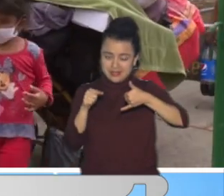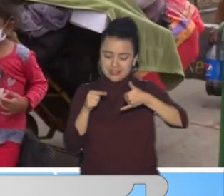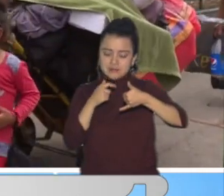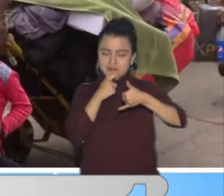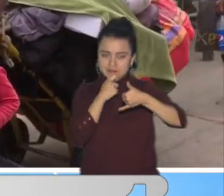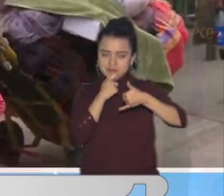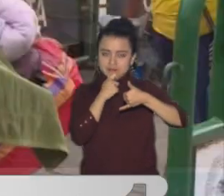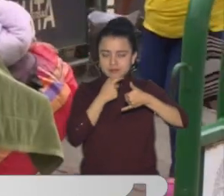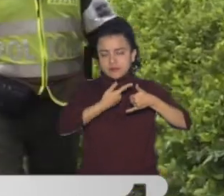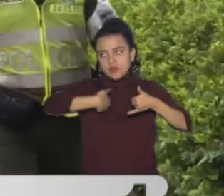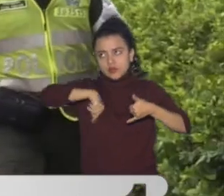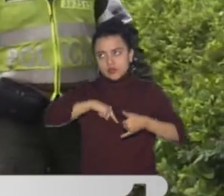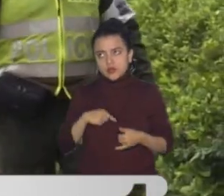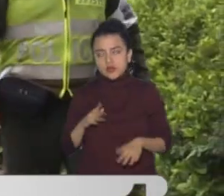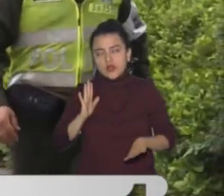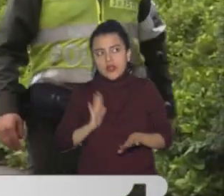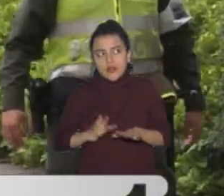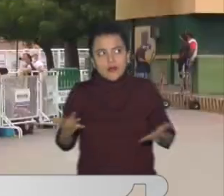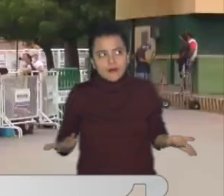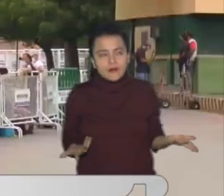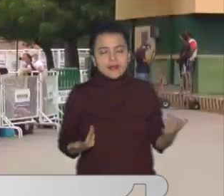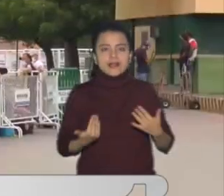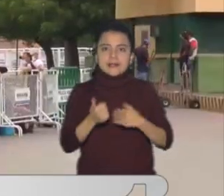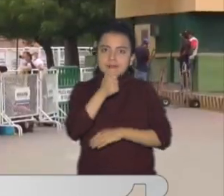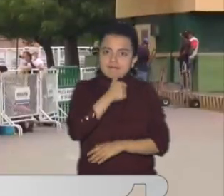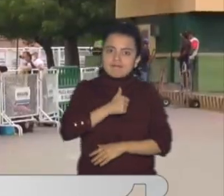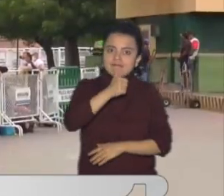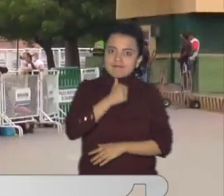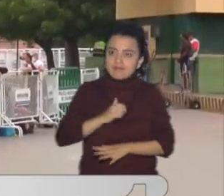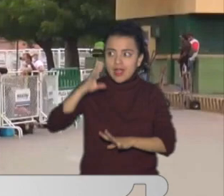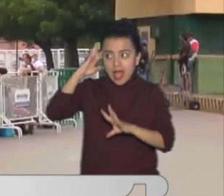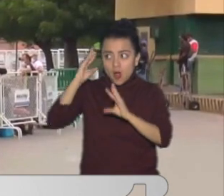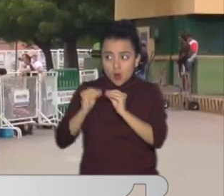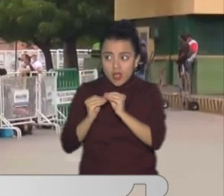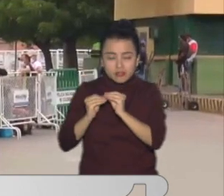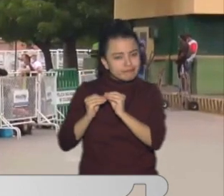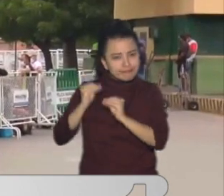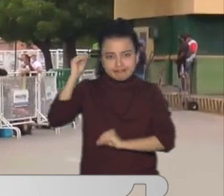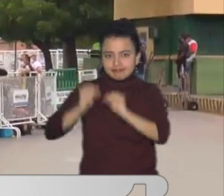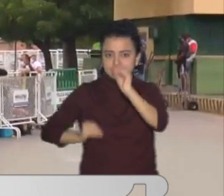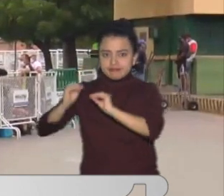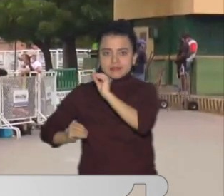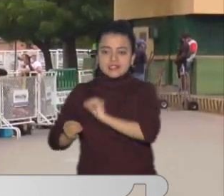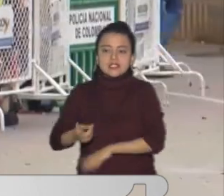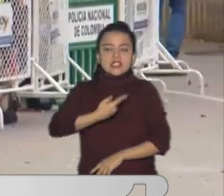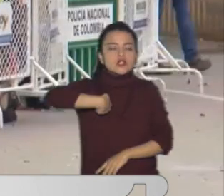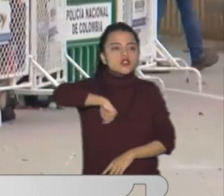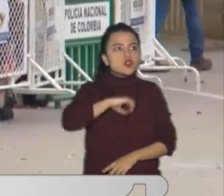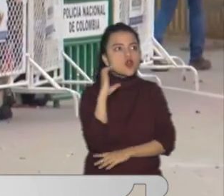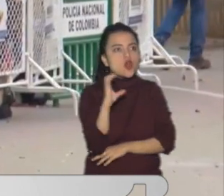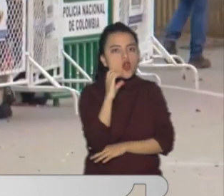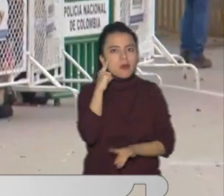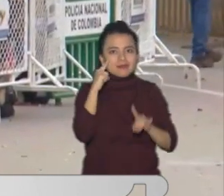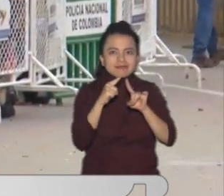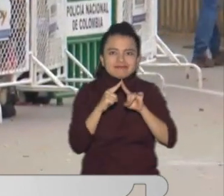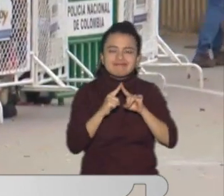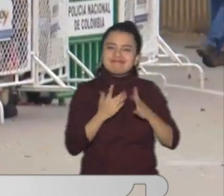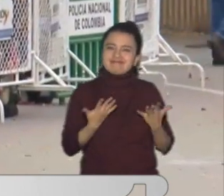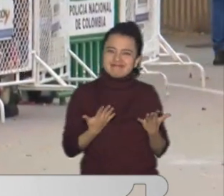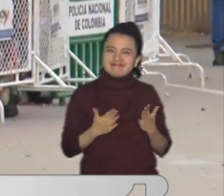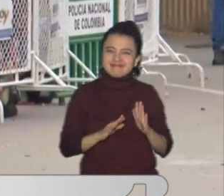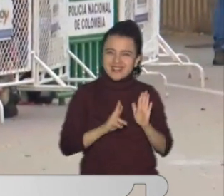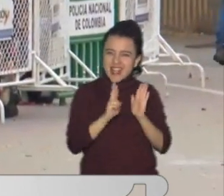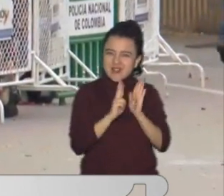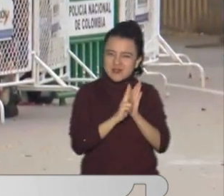como siempre nos ha tocado con el régimen de Nicolás Maduro, es tomar decisiones unilaterales. Es decir, que aquí nosotros siempre pensando, y como lo establece